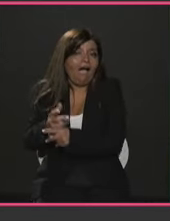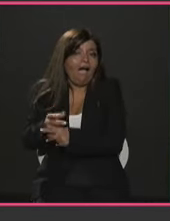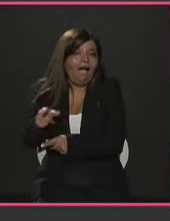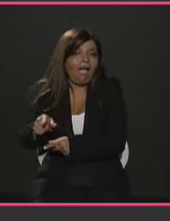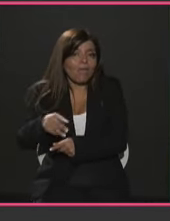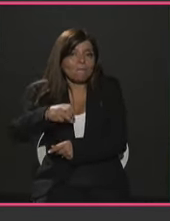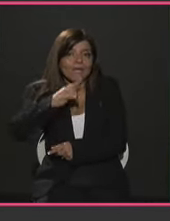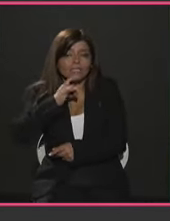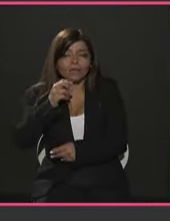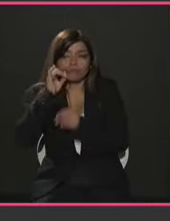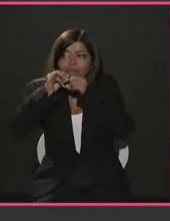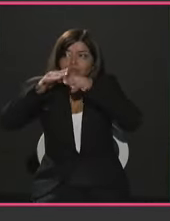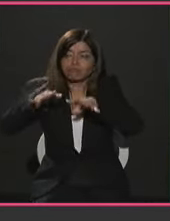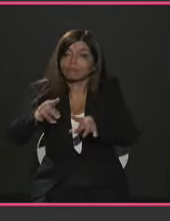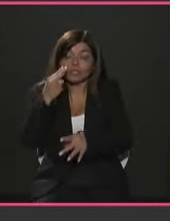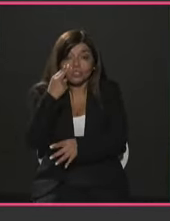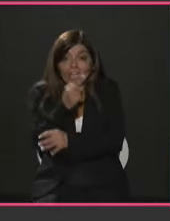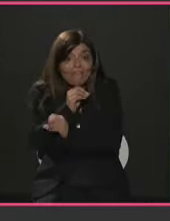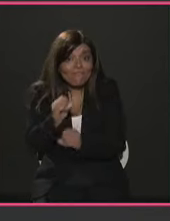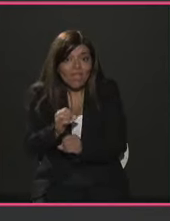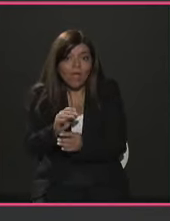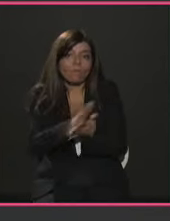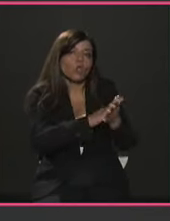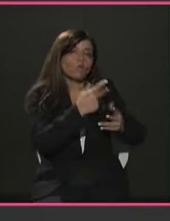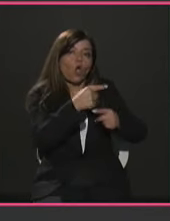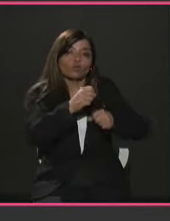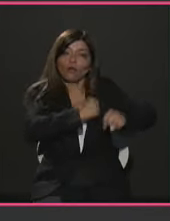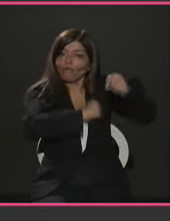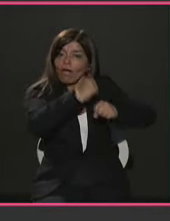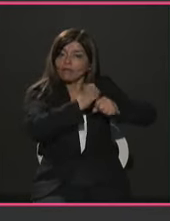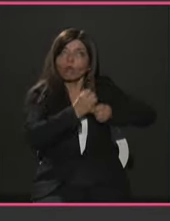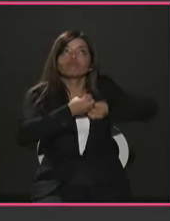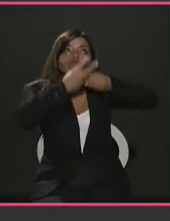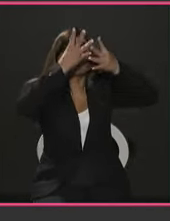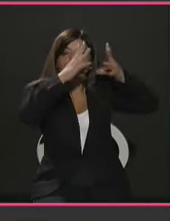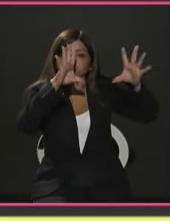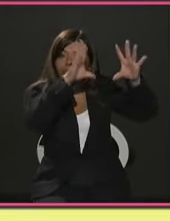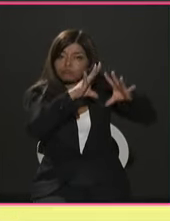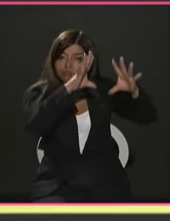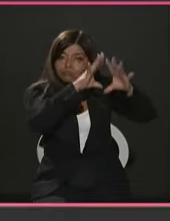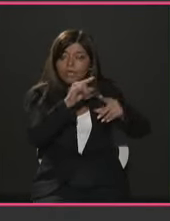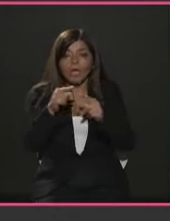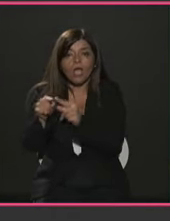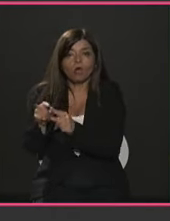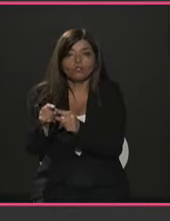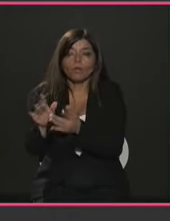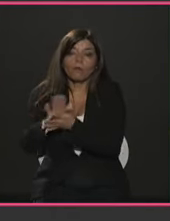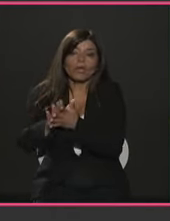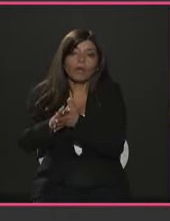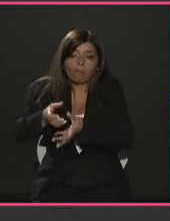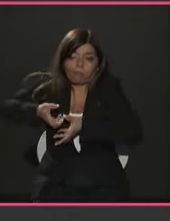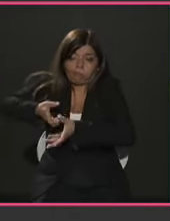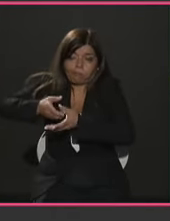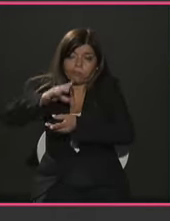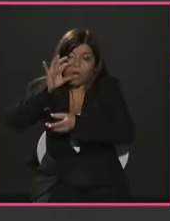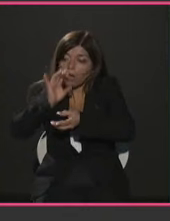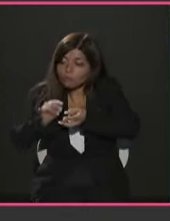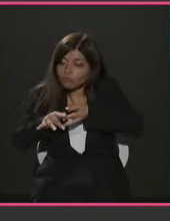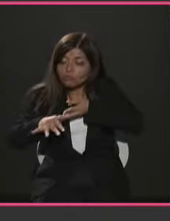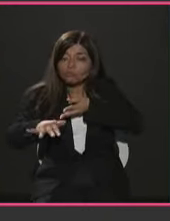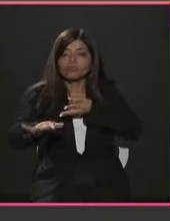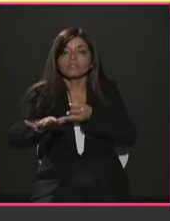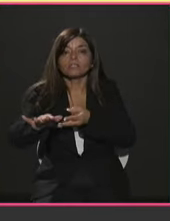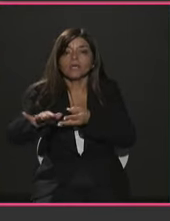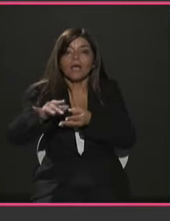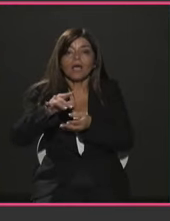sale la contaminación en forma de humo desde alguna fábrica podemos tener una instalación que está filtrando metano directamente a